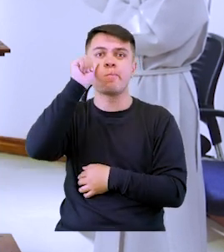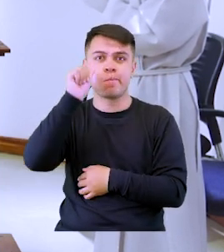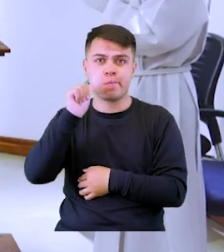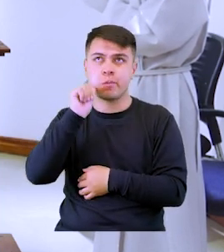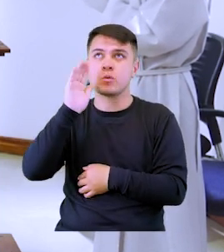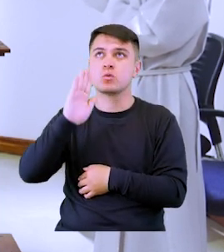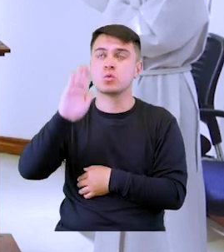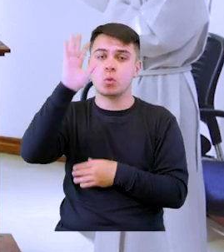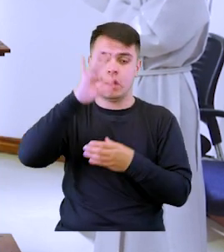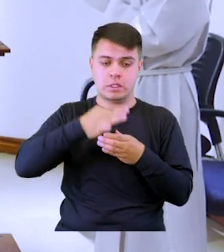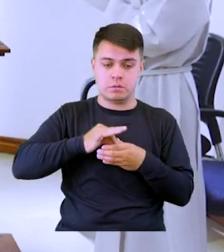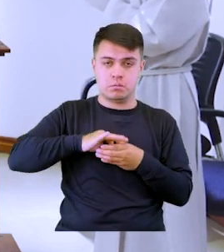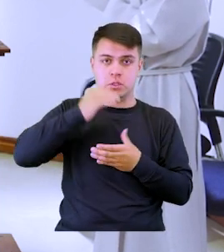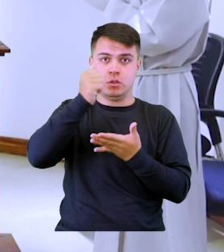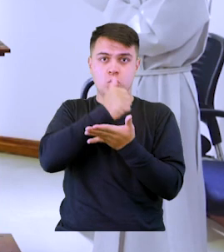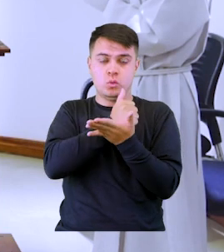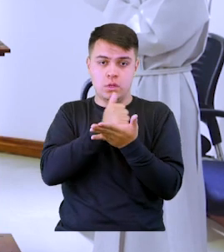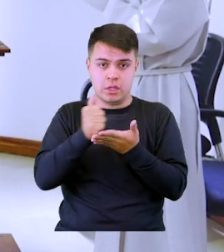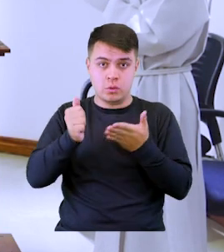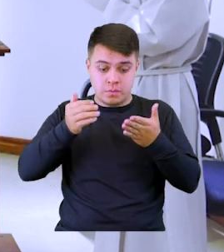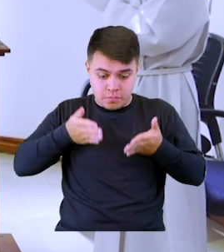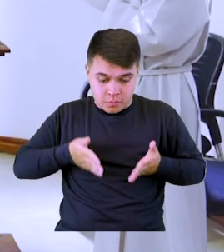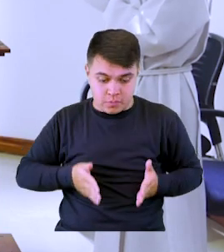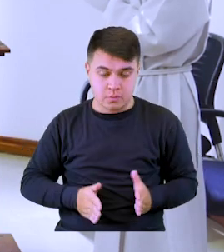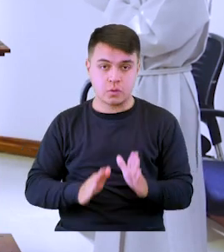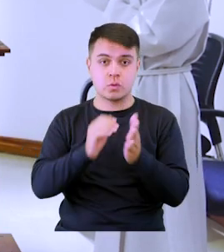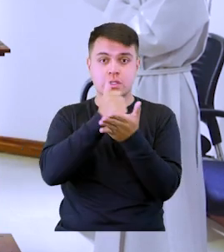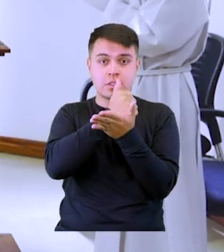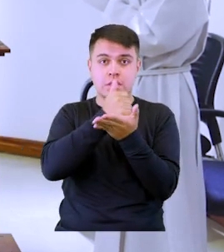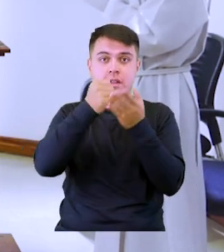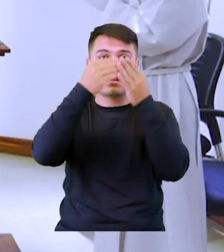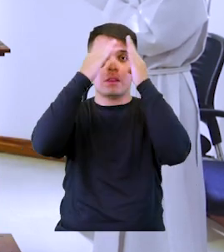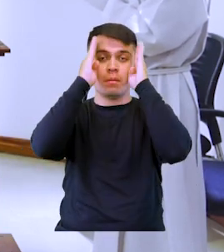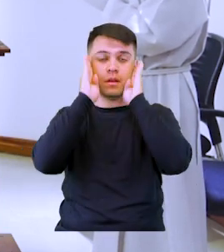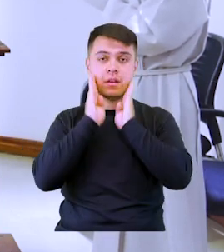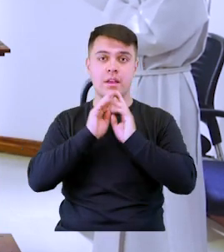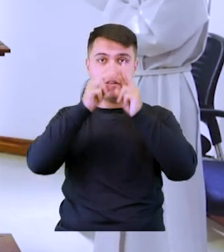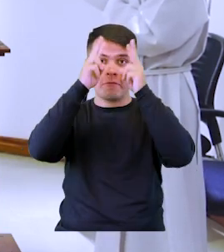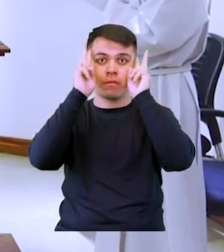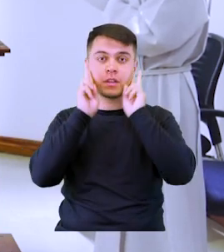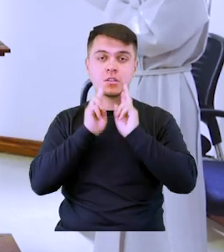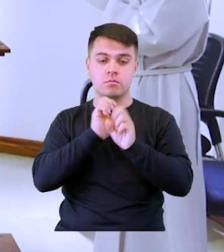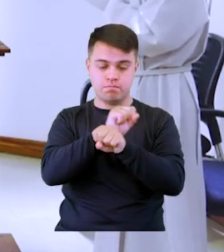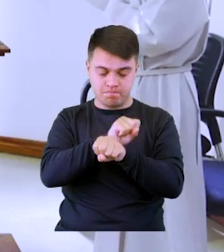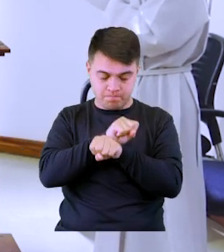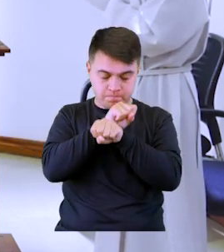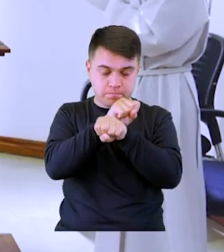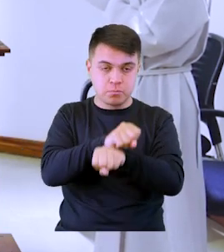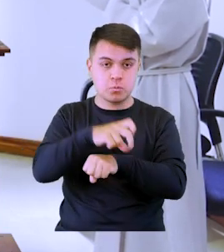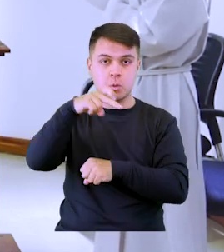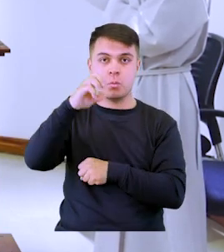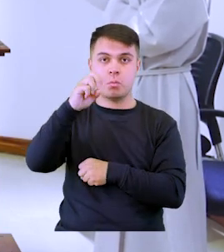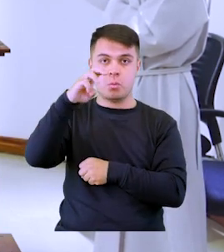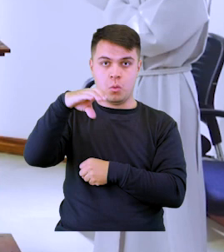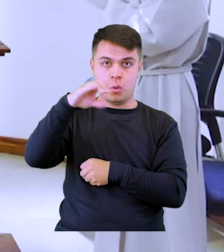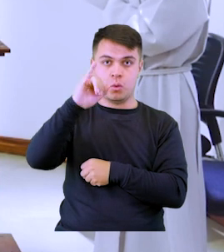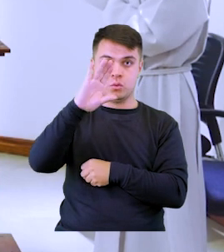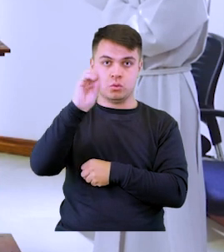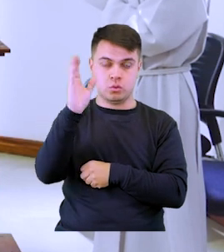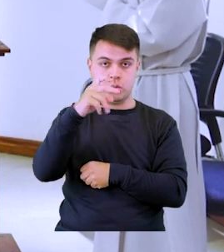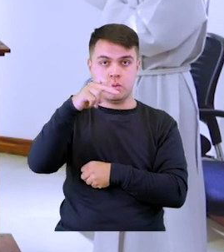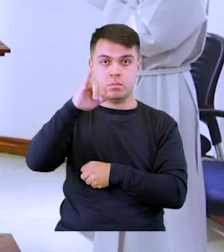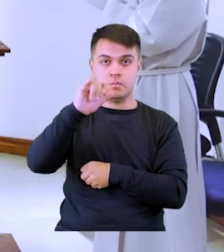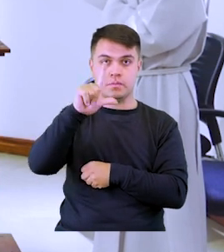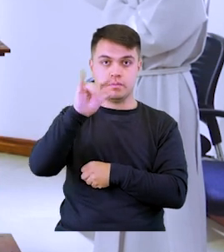gracia del Espíritu Santo. Nació de Santa María Virgen, padeció bajo el poder de Poncio Pilato,